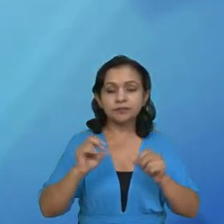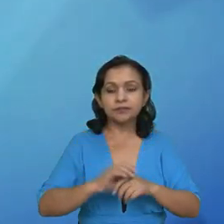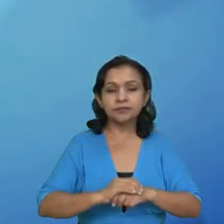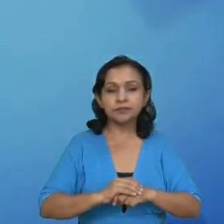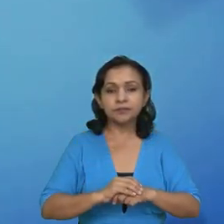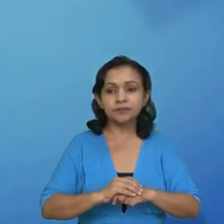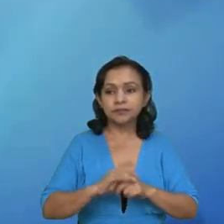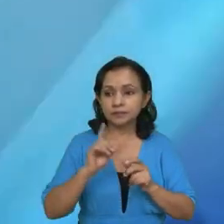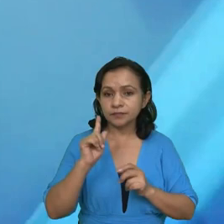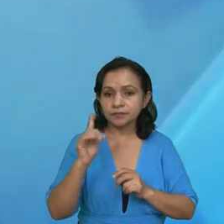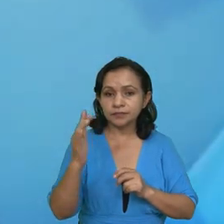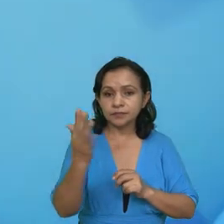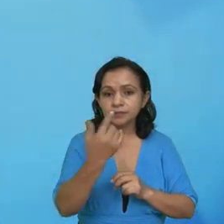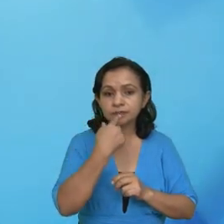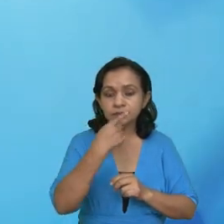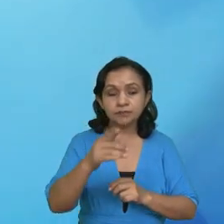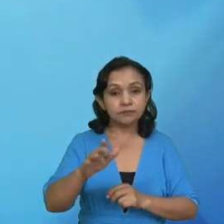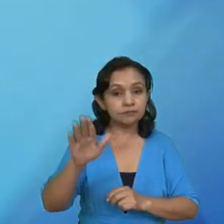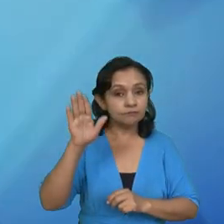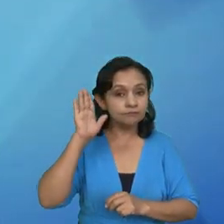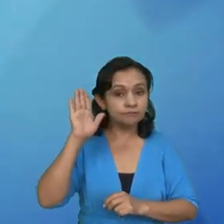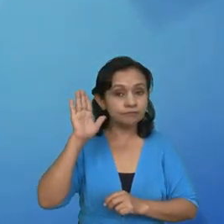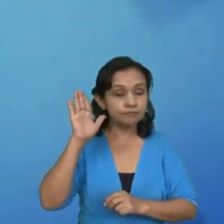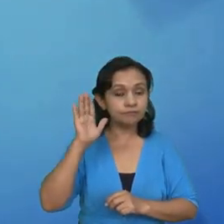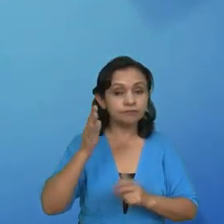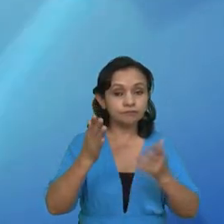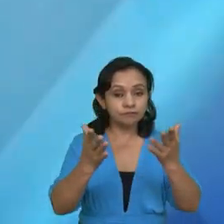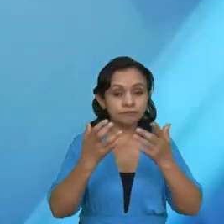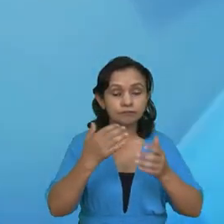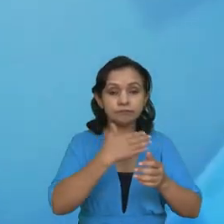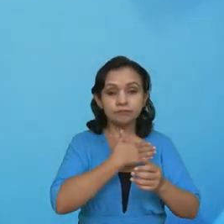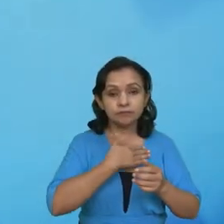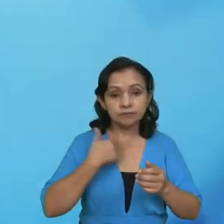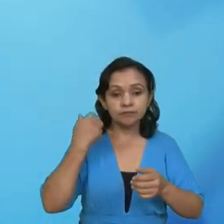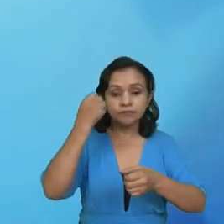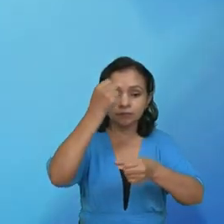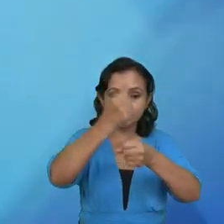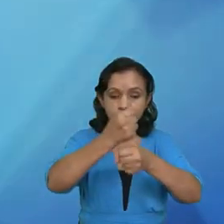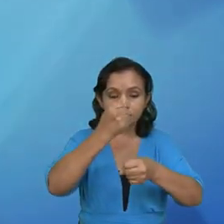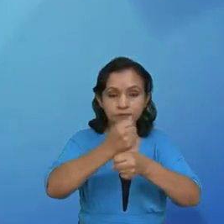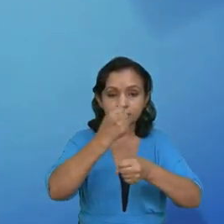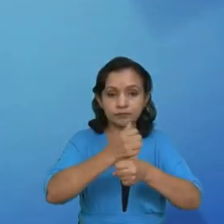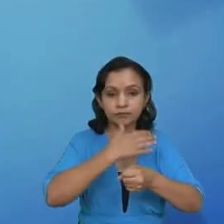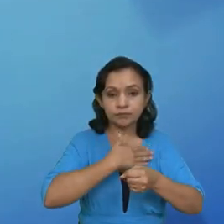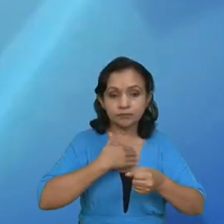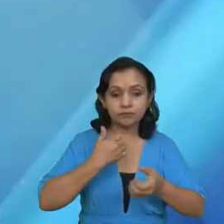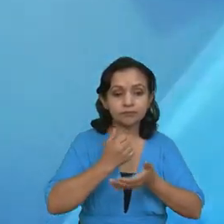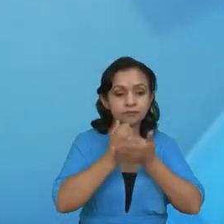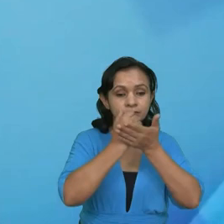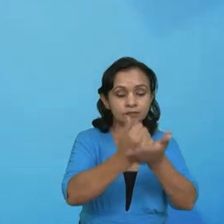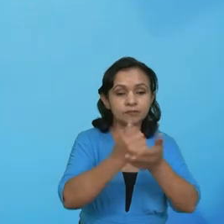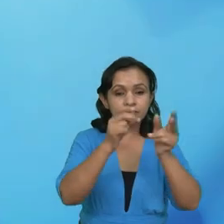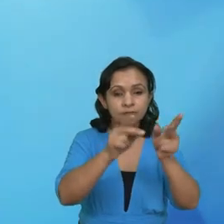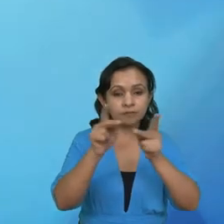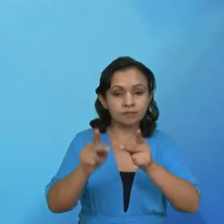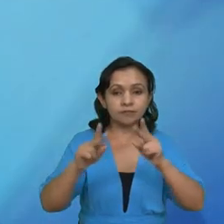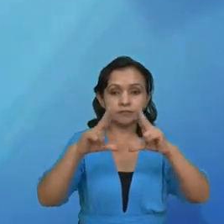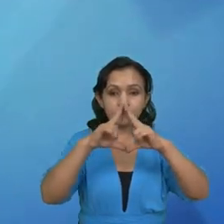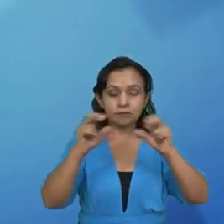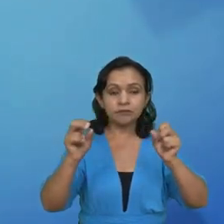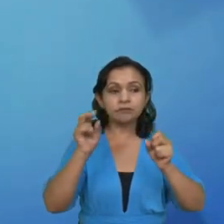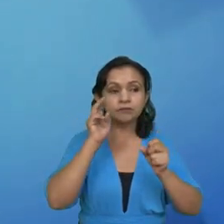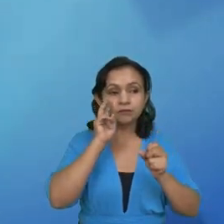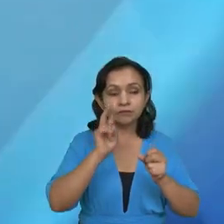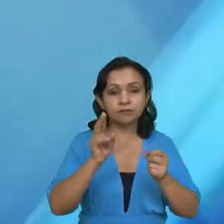nosotros juramos querer lo mejor y trabajar por lo mejor para nicaragua y juramos defender